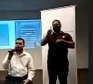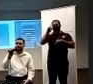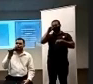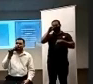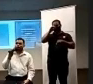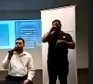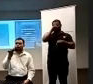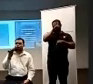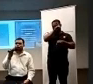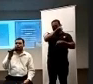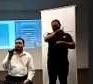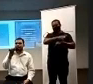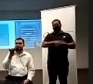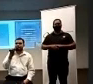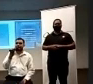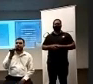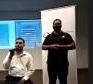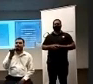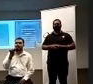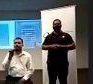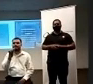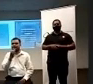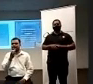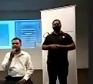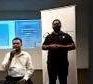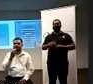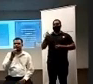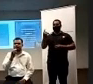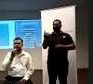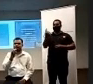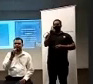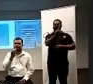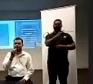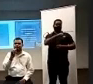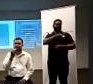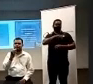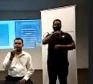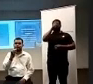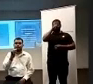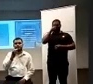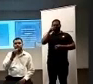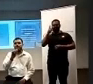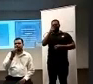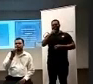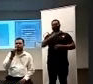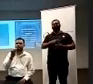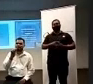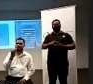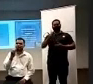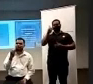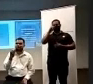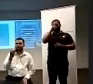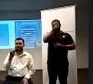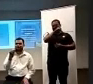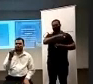porque todas las enfrentamos en base a nuestra experiencia. Yo nunca supe cómo, o sea, yo